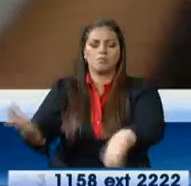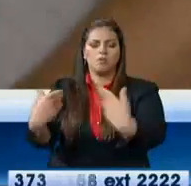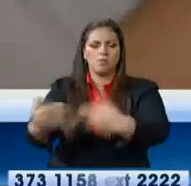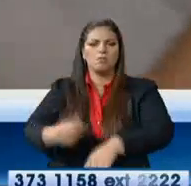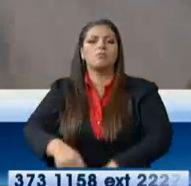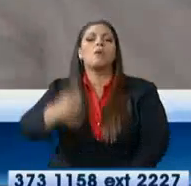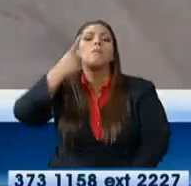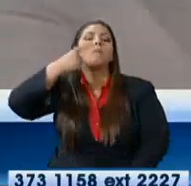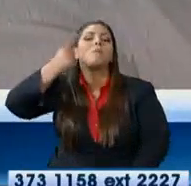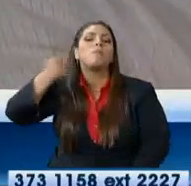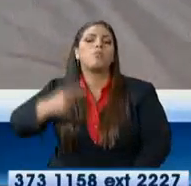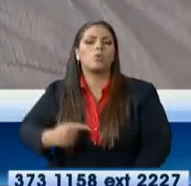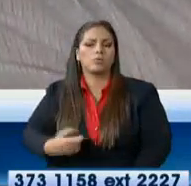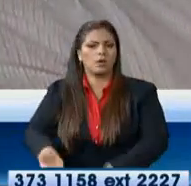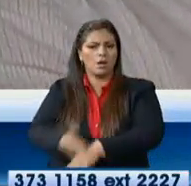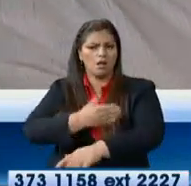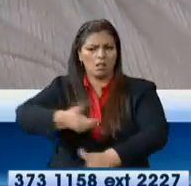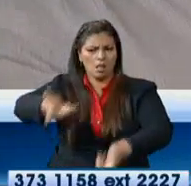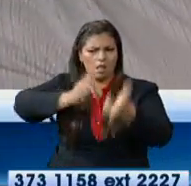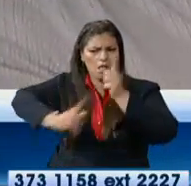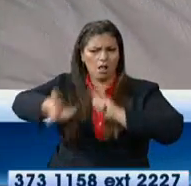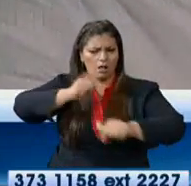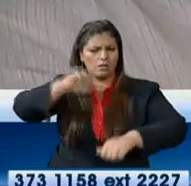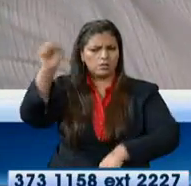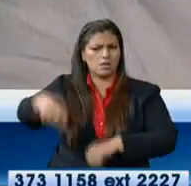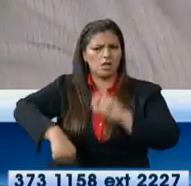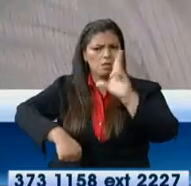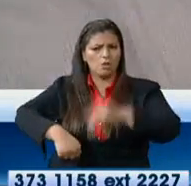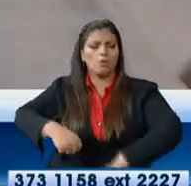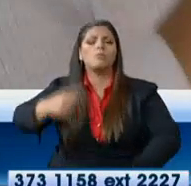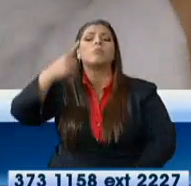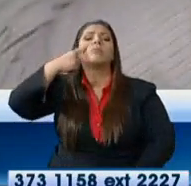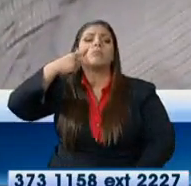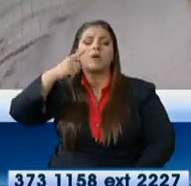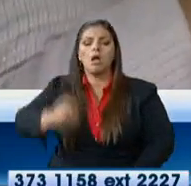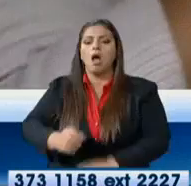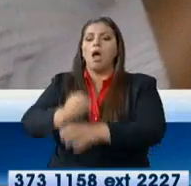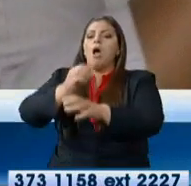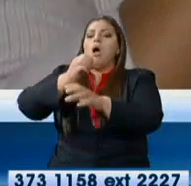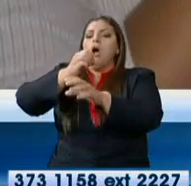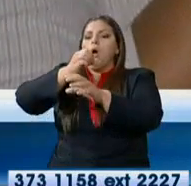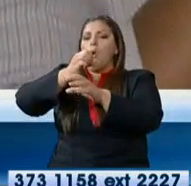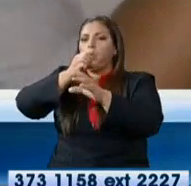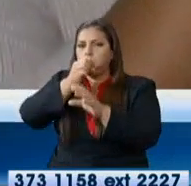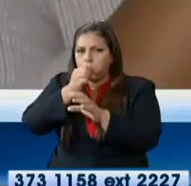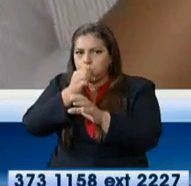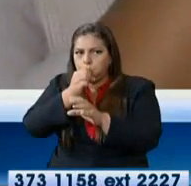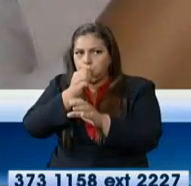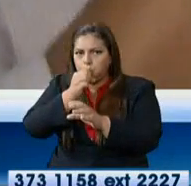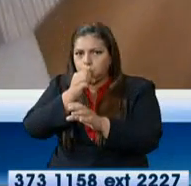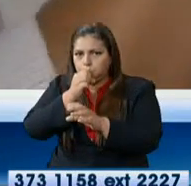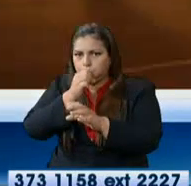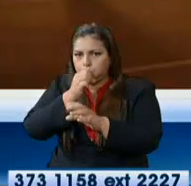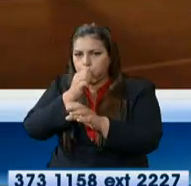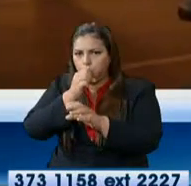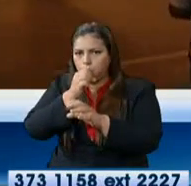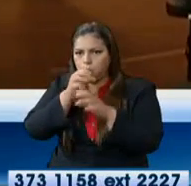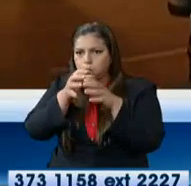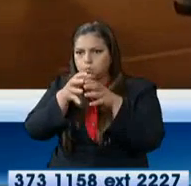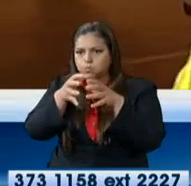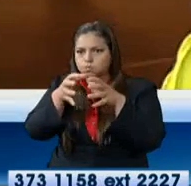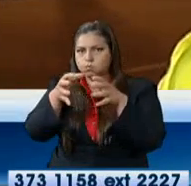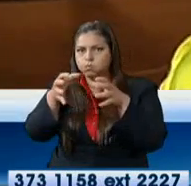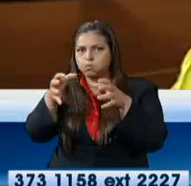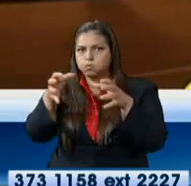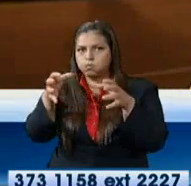aquellos conductores que eran detenidos momentáneamente para realizarles la prueba. Creemos es que